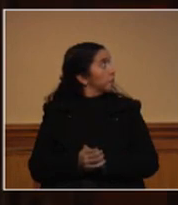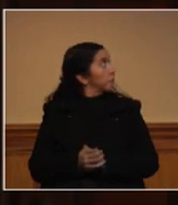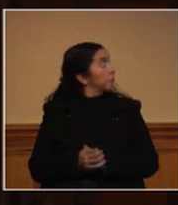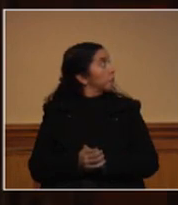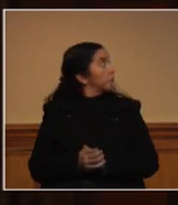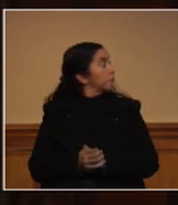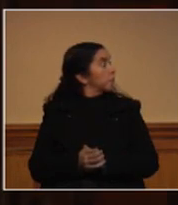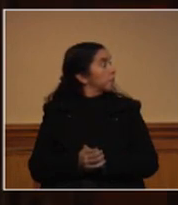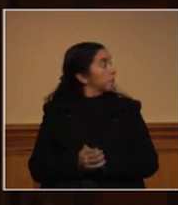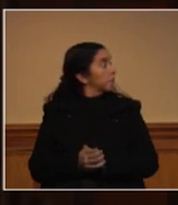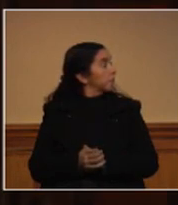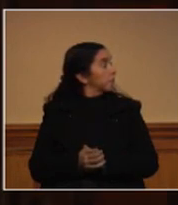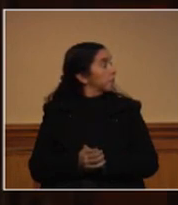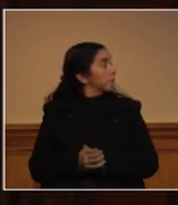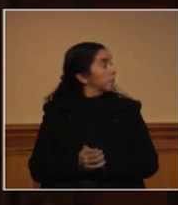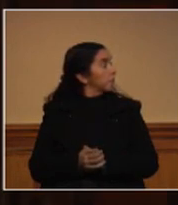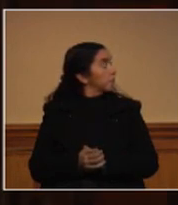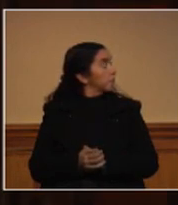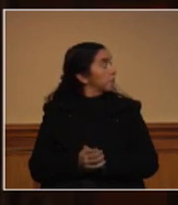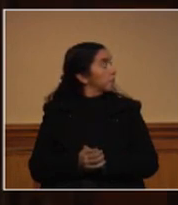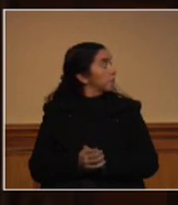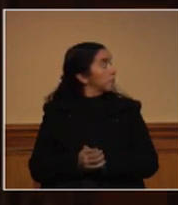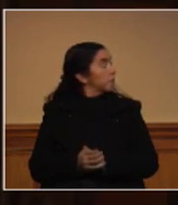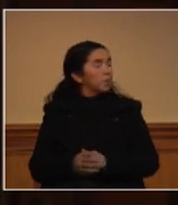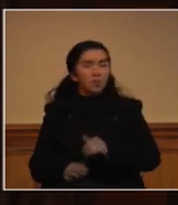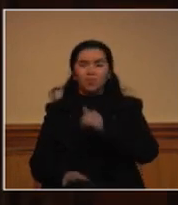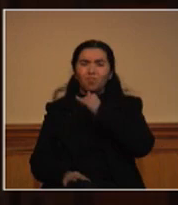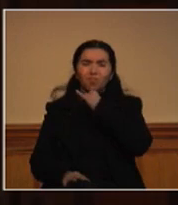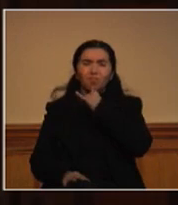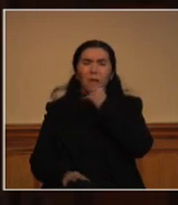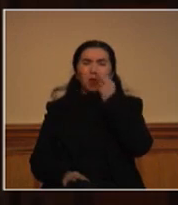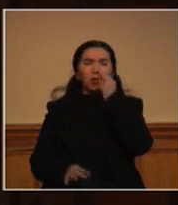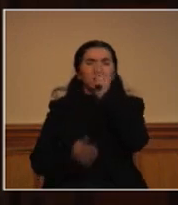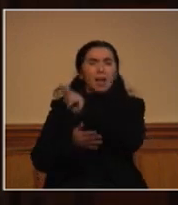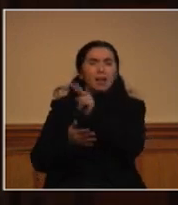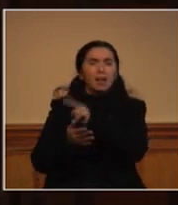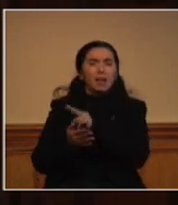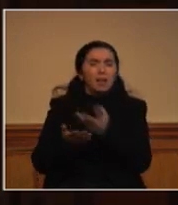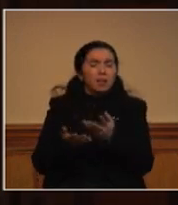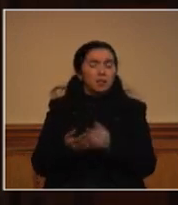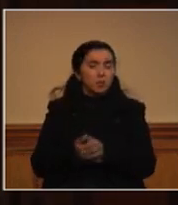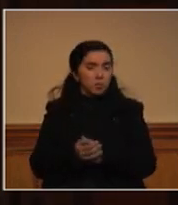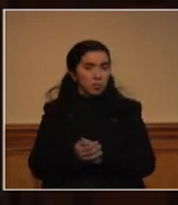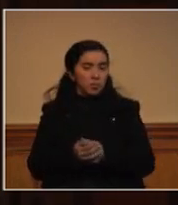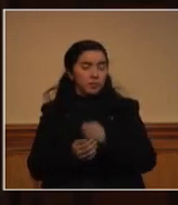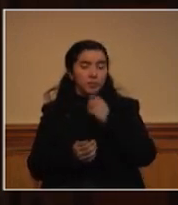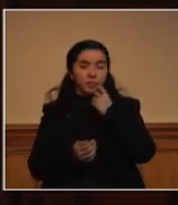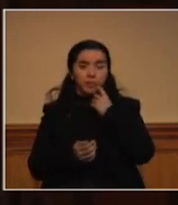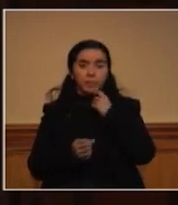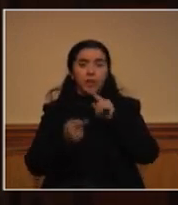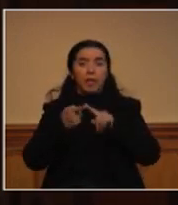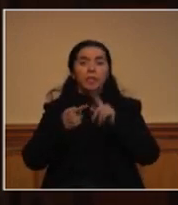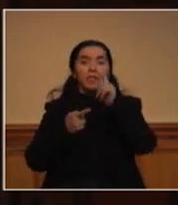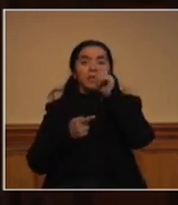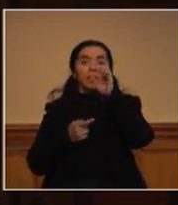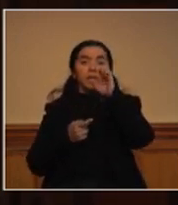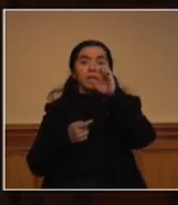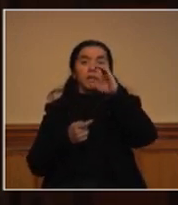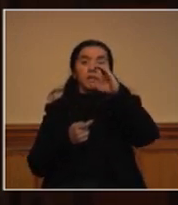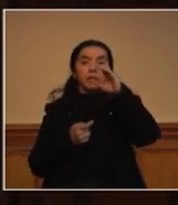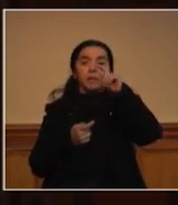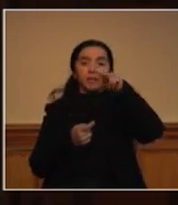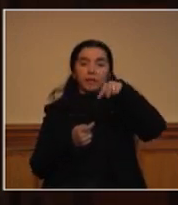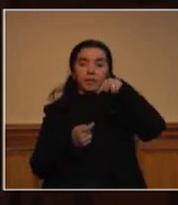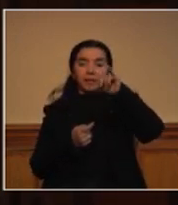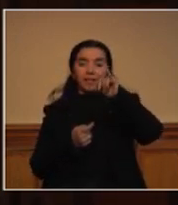no sé qué fallo tiene, pero no nos sale el texto. Yo lo digo, el texto. El primero sería técnicas, en